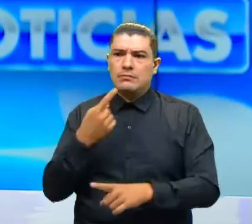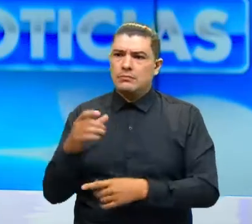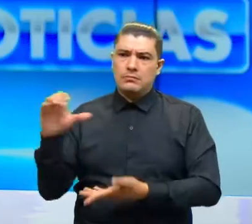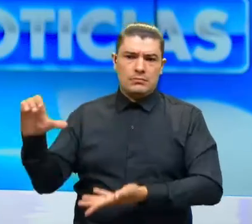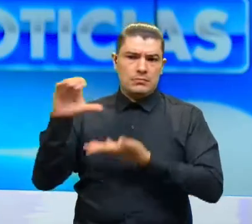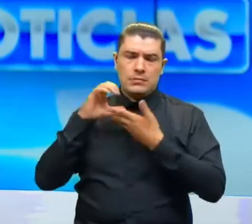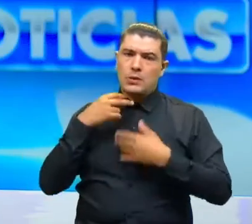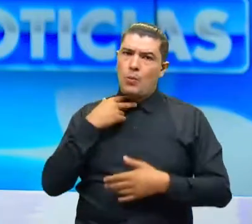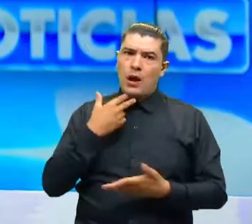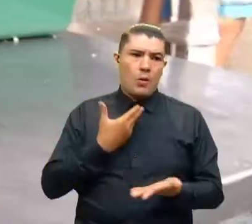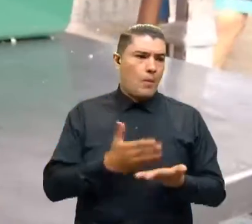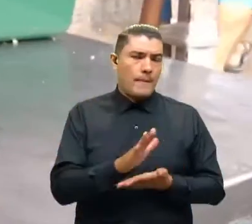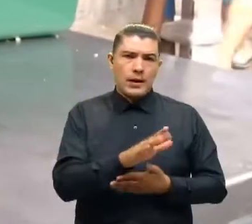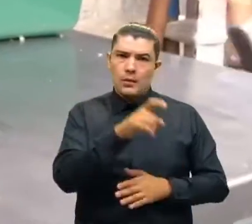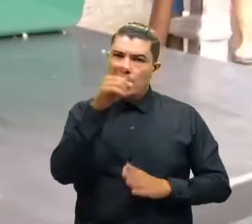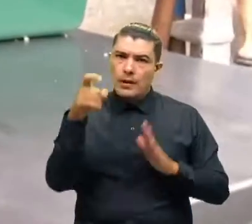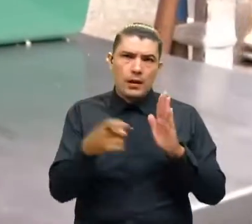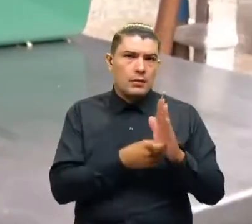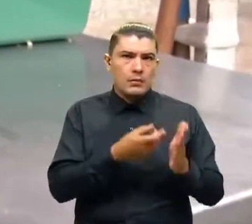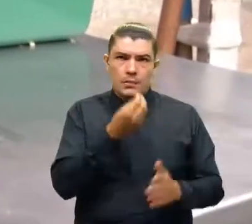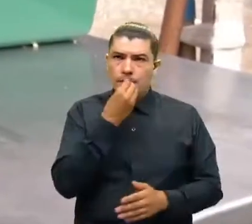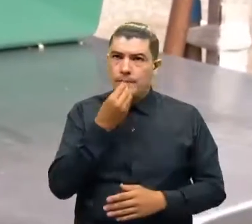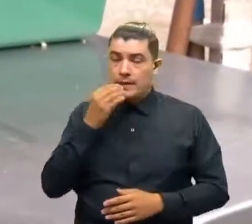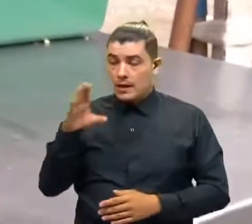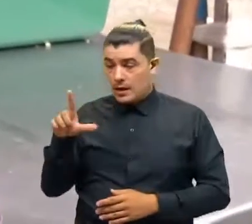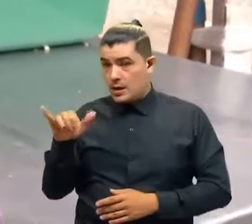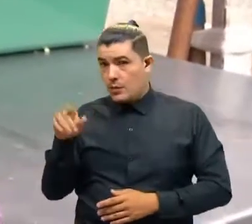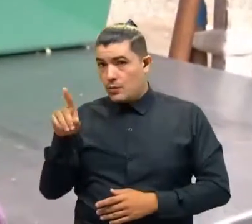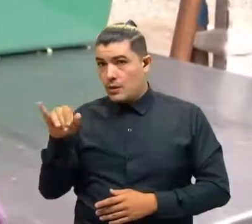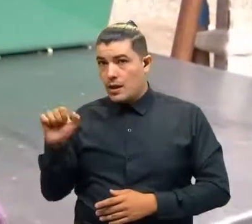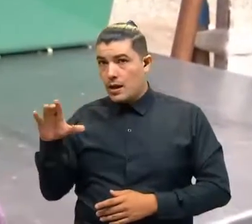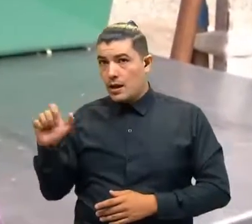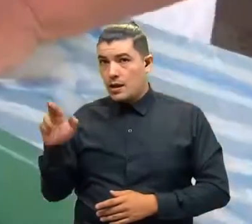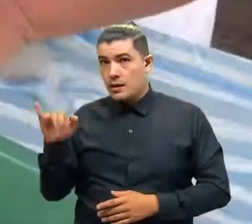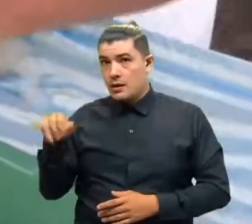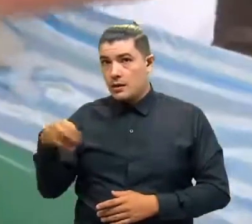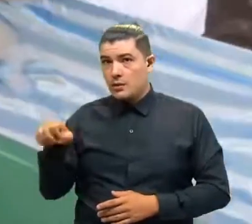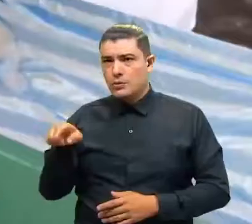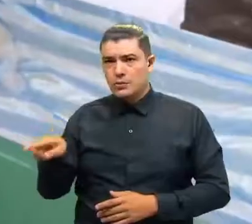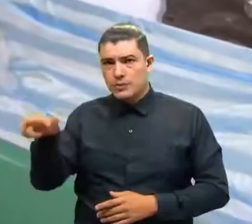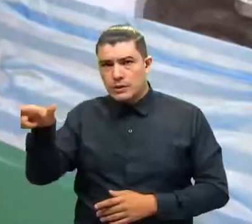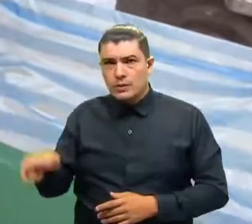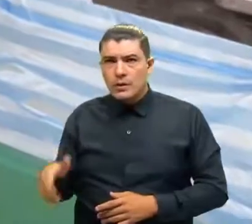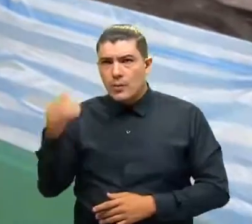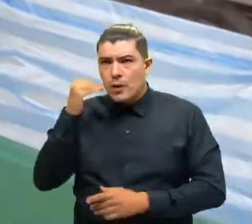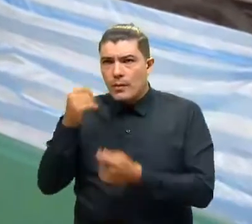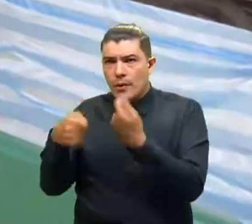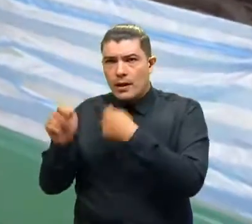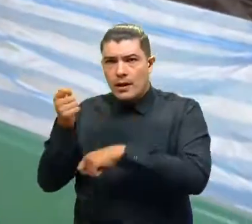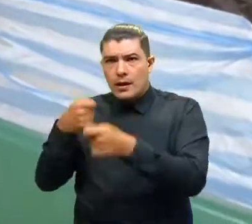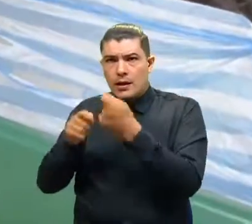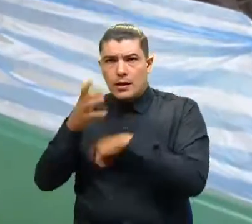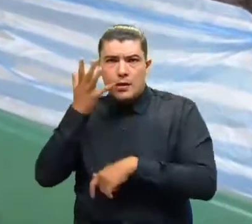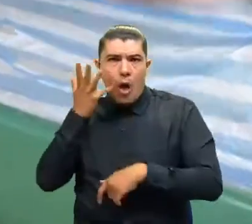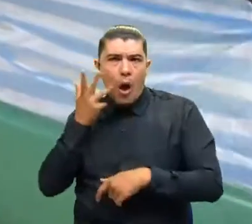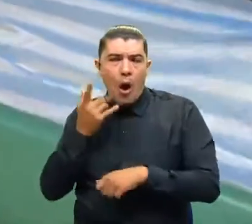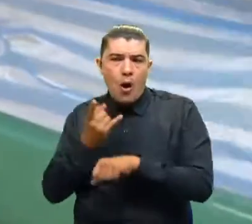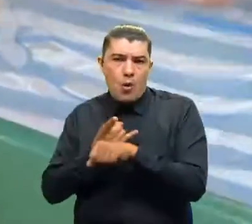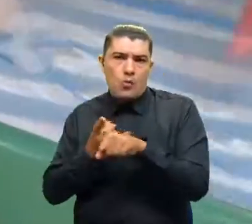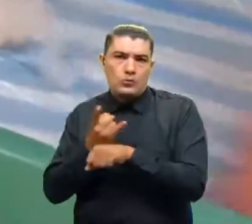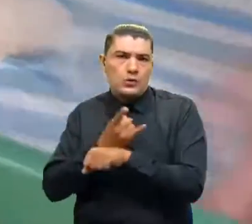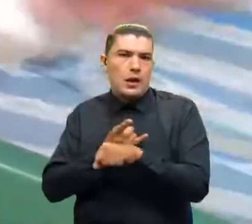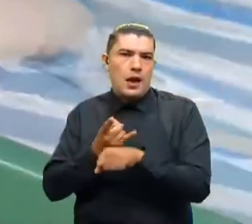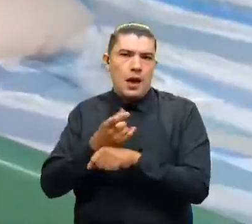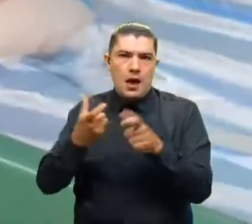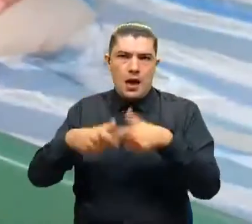alcanza. Ella es Claudia Carrillo, una vendedora de comida ambulante que utiliza todos los días los huevos como insumo